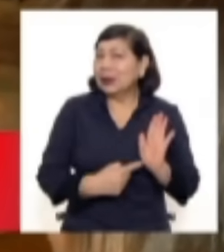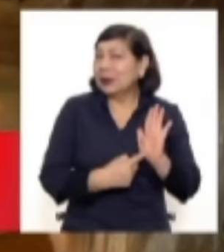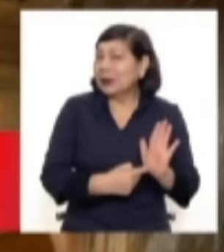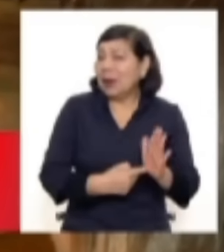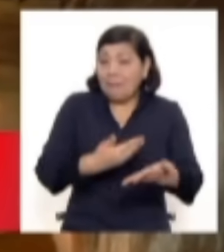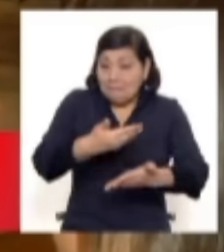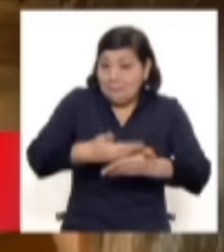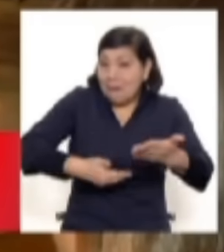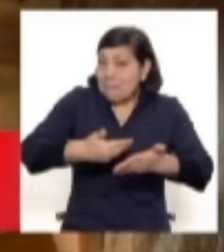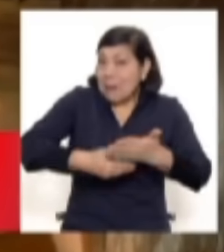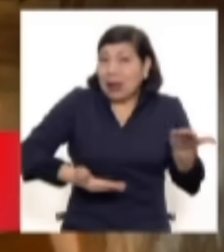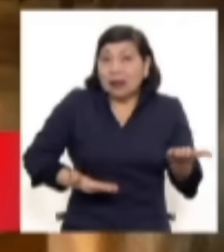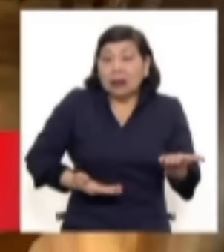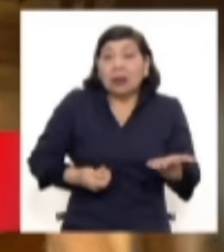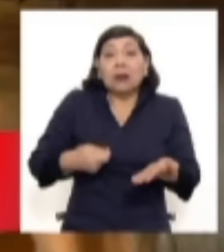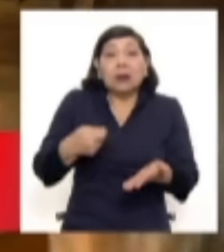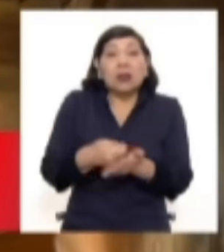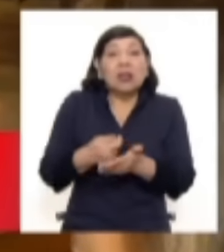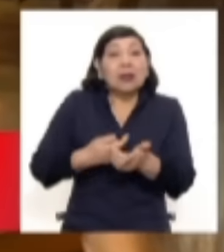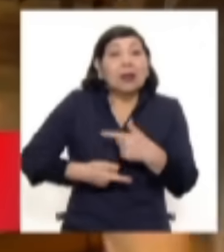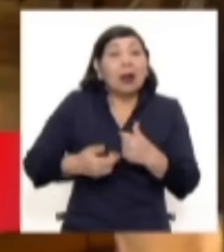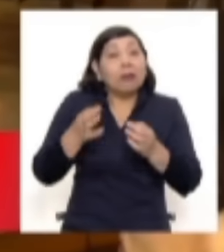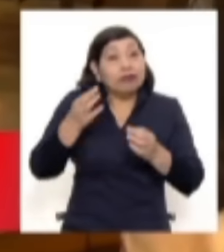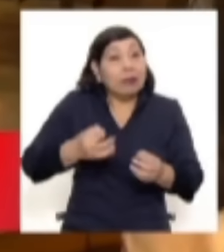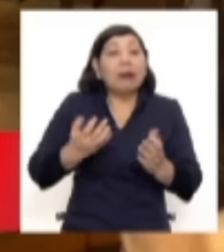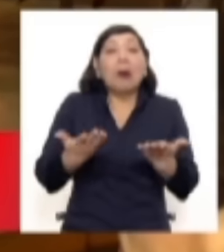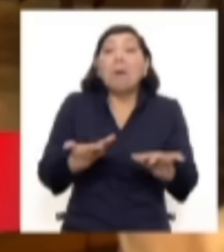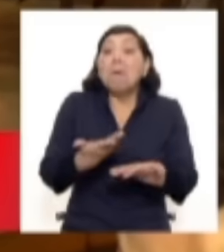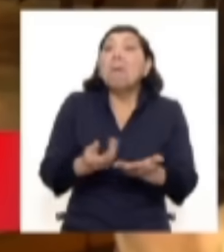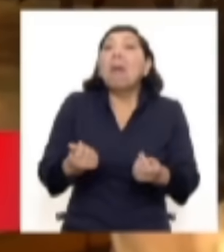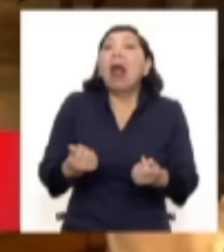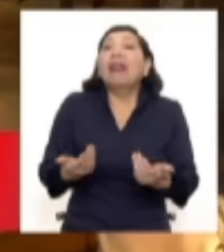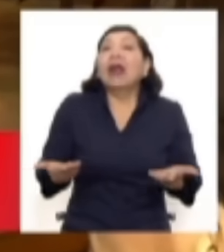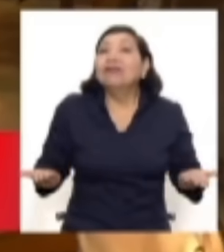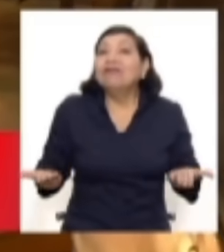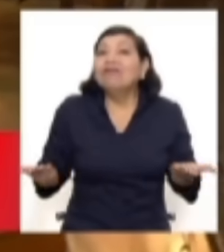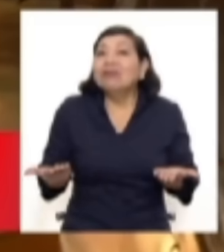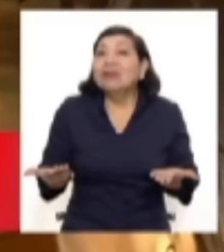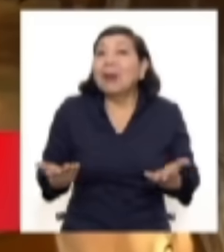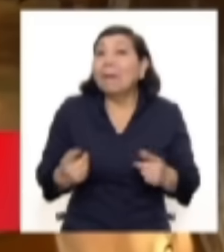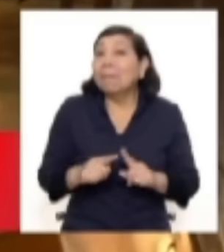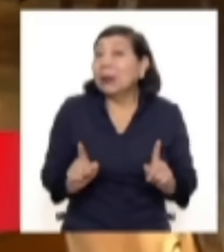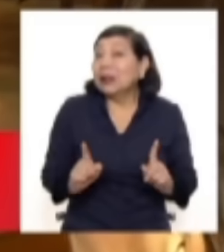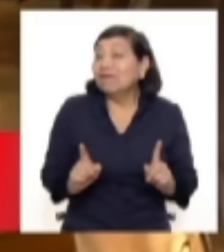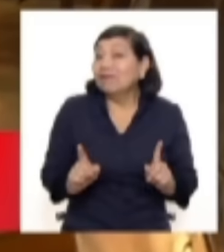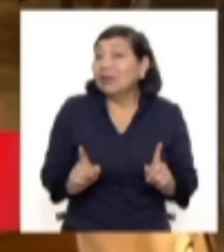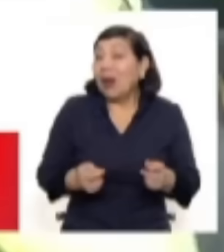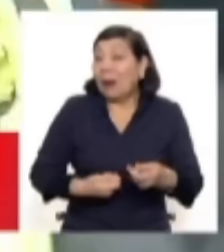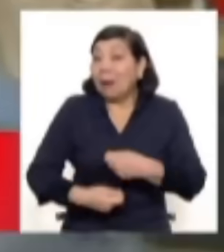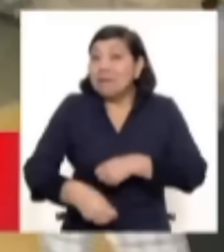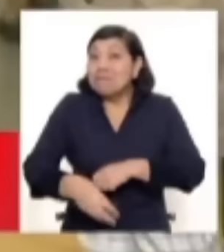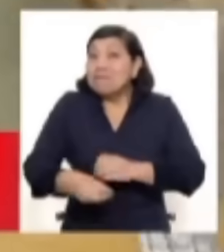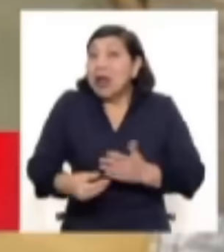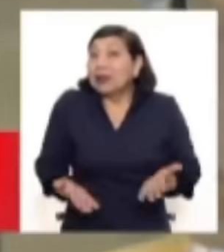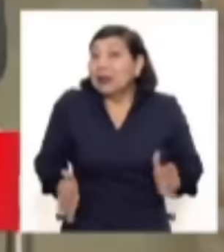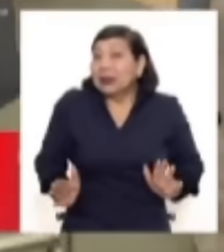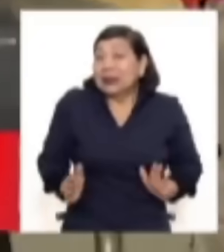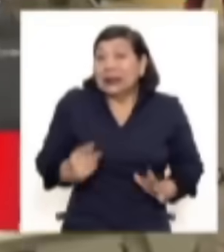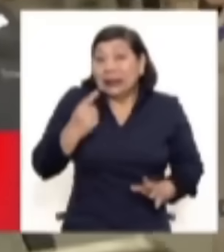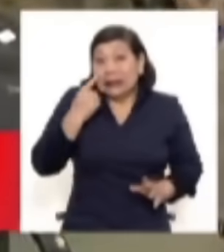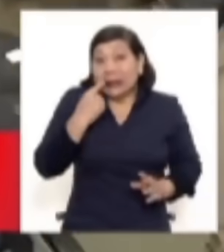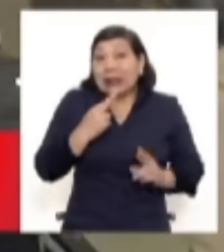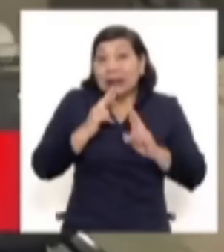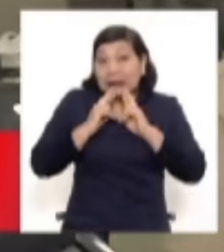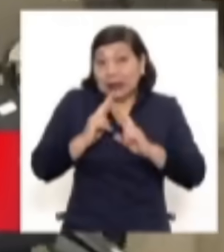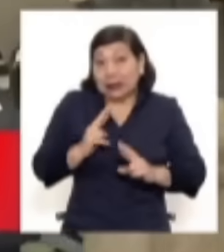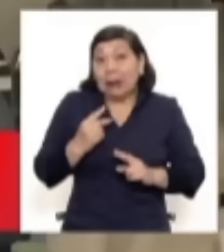presentar la documentación que acredite la procedencia legal de este dinero se configura Pues el delito de lavado de activo la autoridad